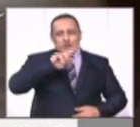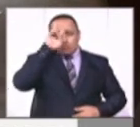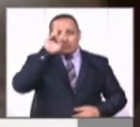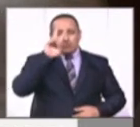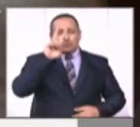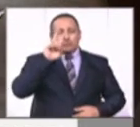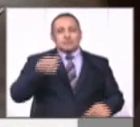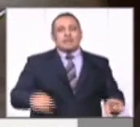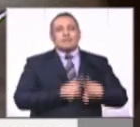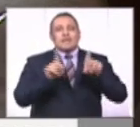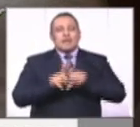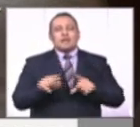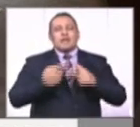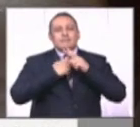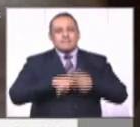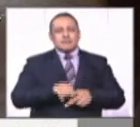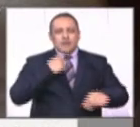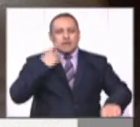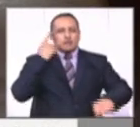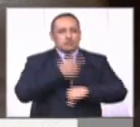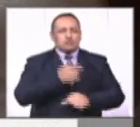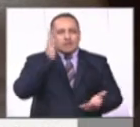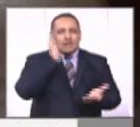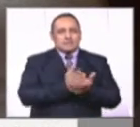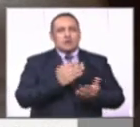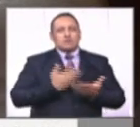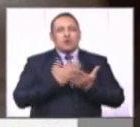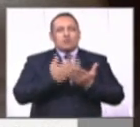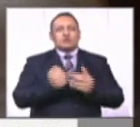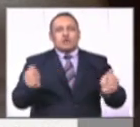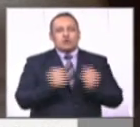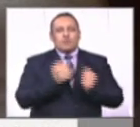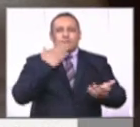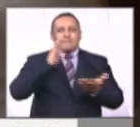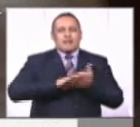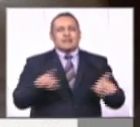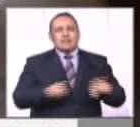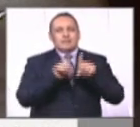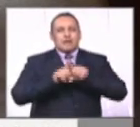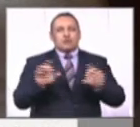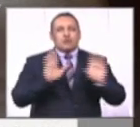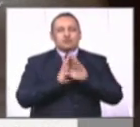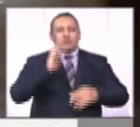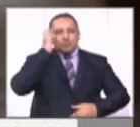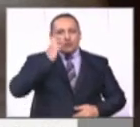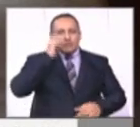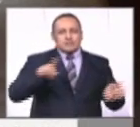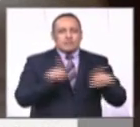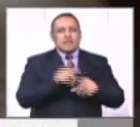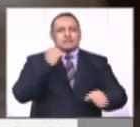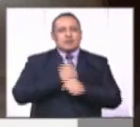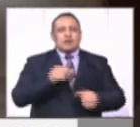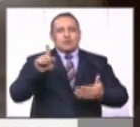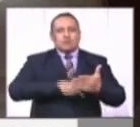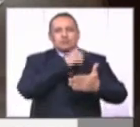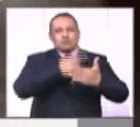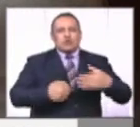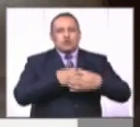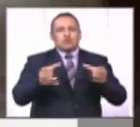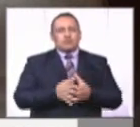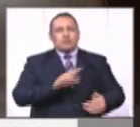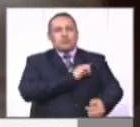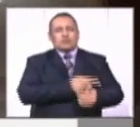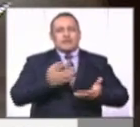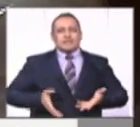del Estado procede la imposición de la sanción propuesta por la gravedad y daño a nuestra constitución y al ejercicio arbitrario del poder que se le